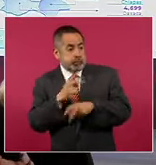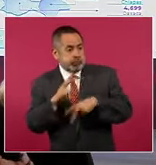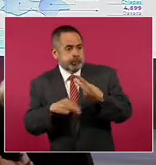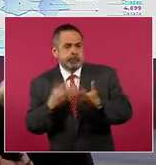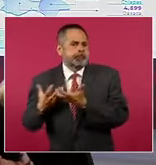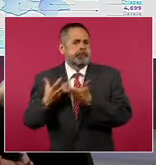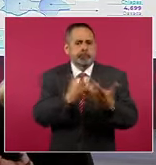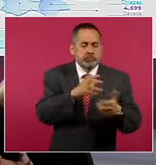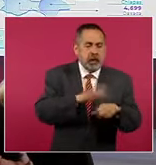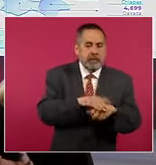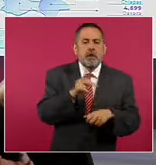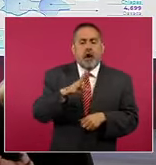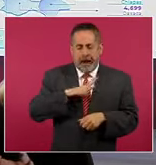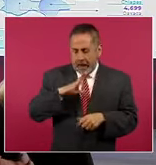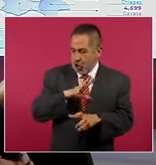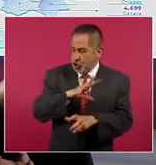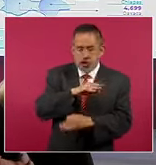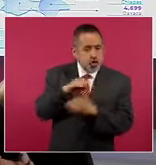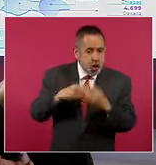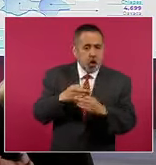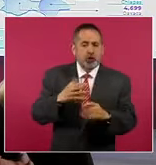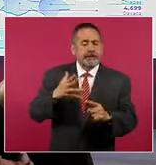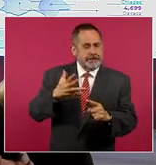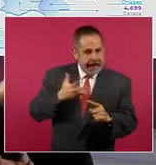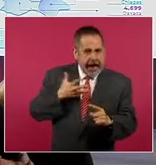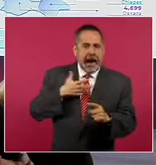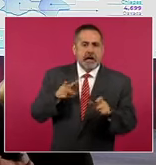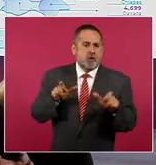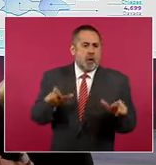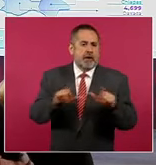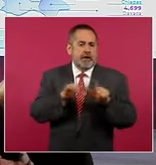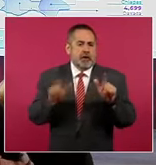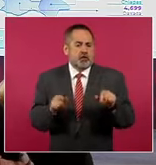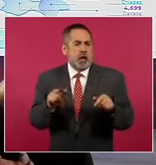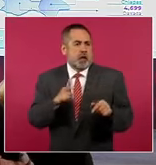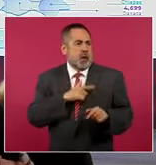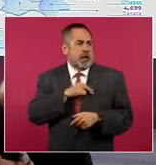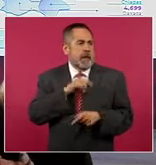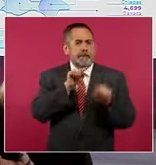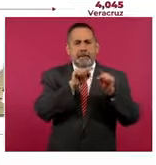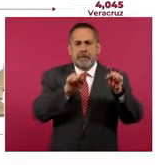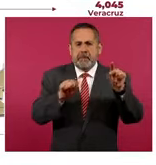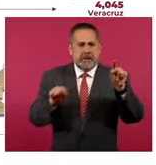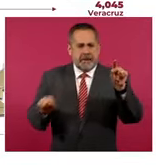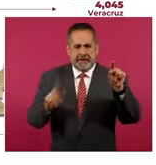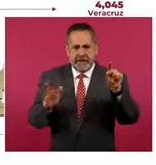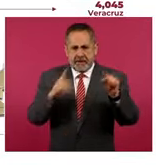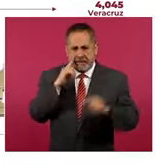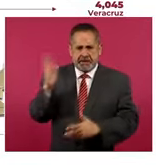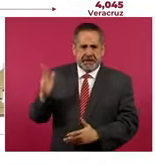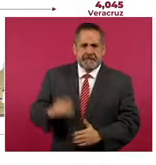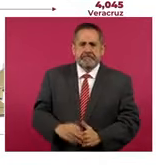Pero todos tienen una presencia importante y se va a ir incrementando conforme se